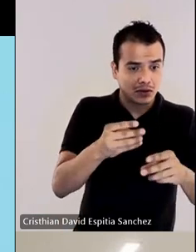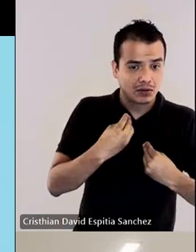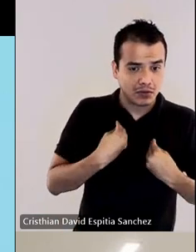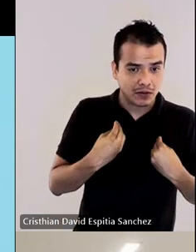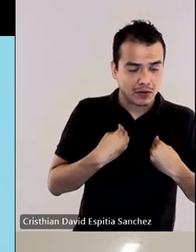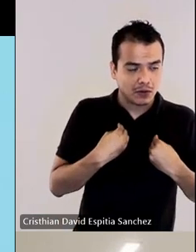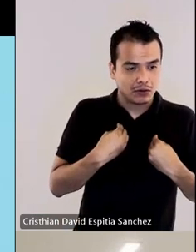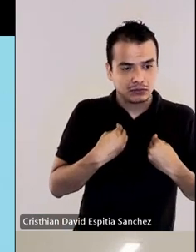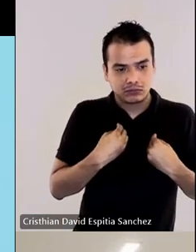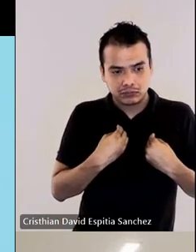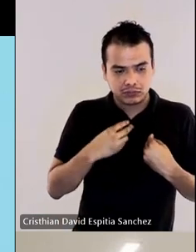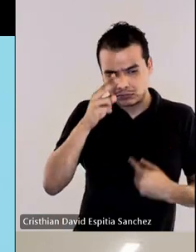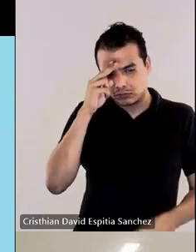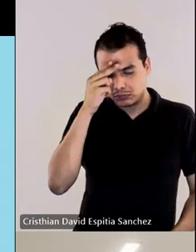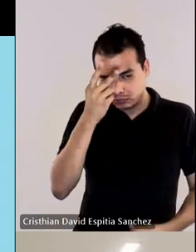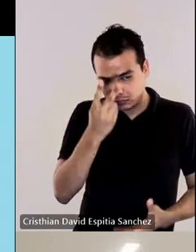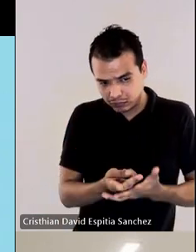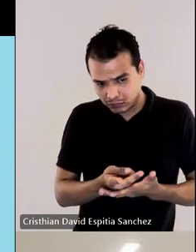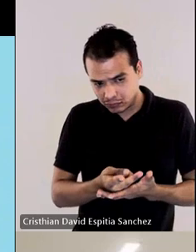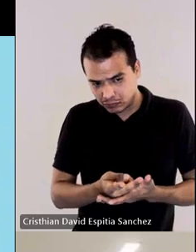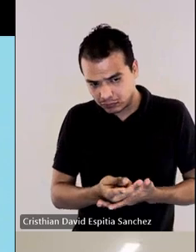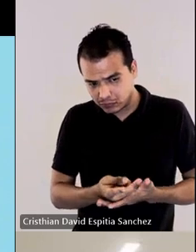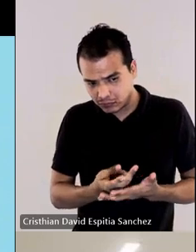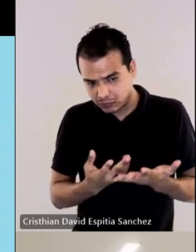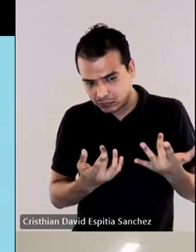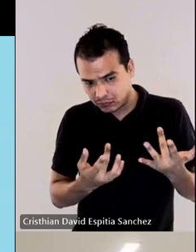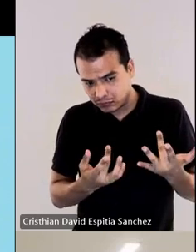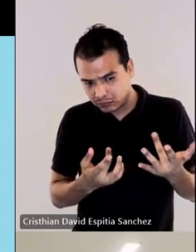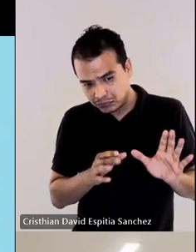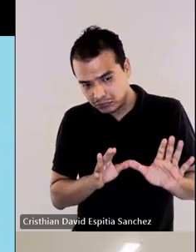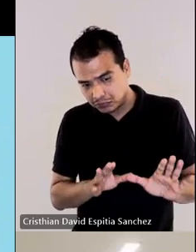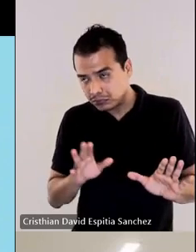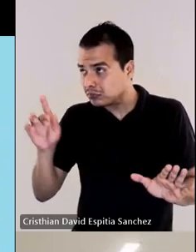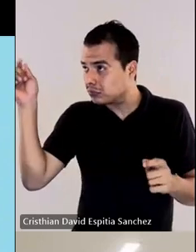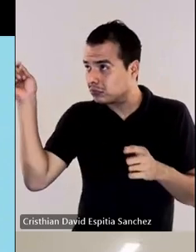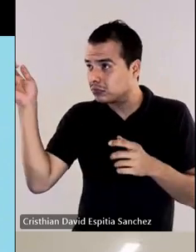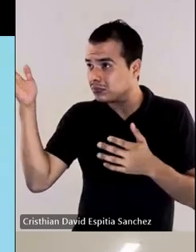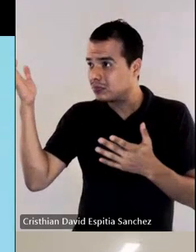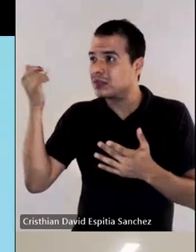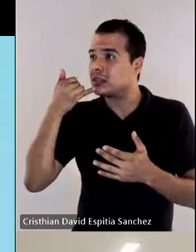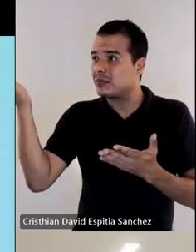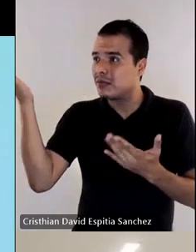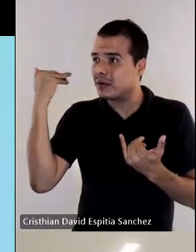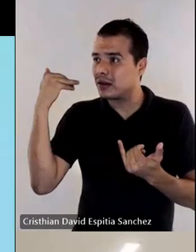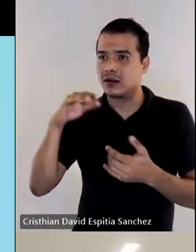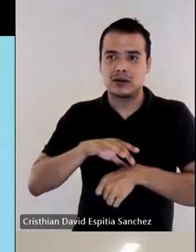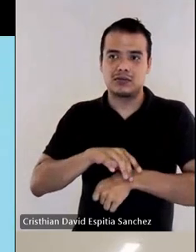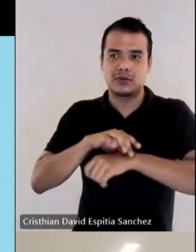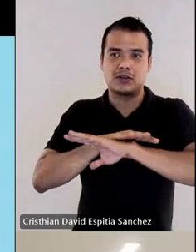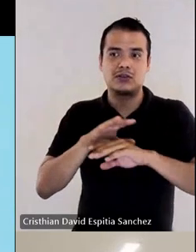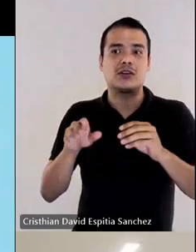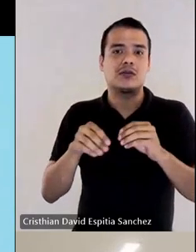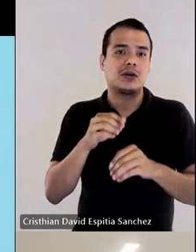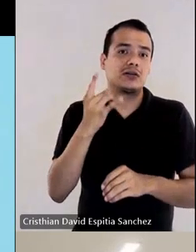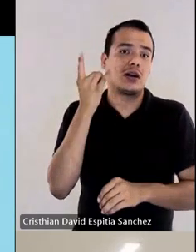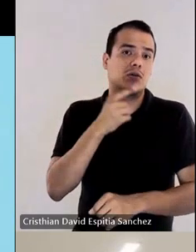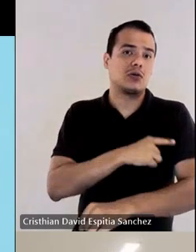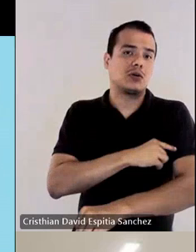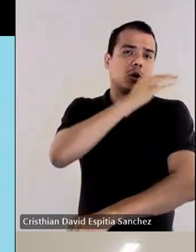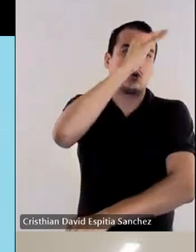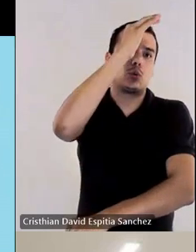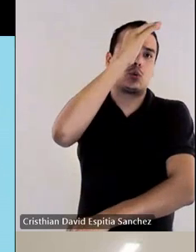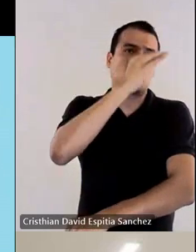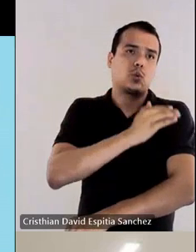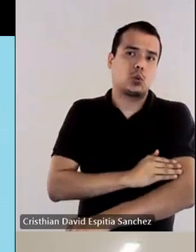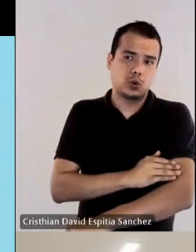bien, puedes estar tranquilo esperando al sistema de emergencias médicas. Aprovecha y tómale la presión. Si el problema es que tiene la presión bajita,